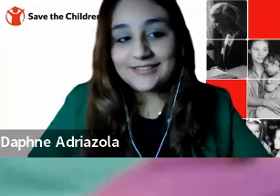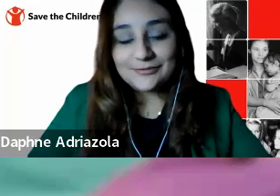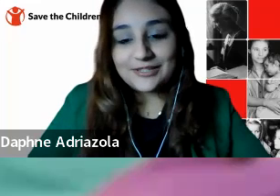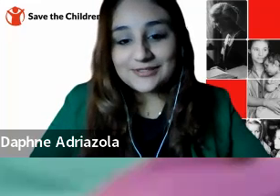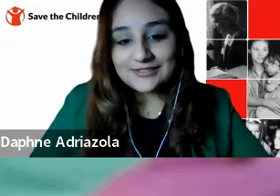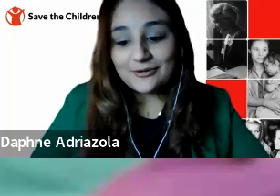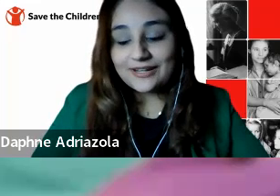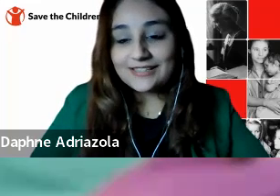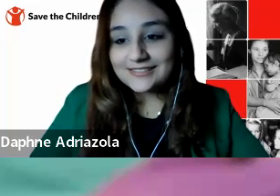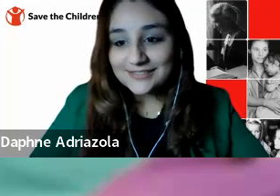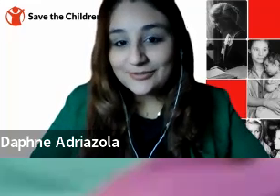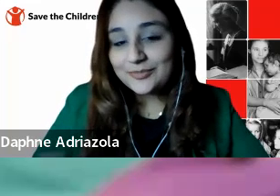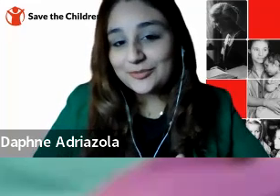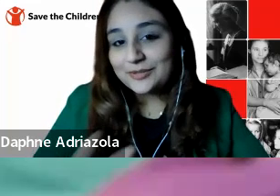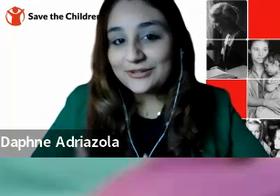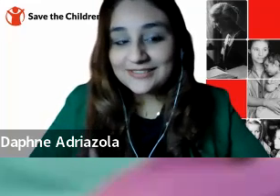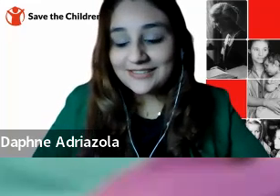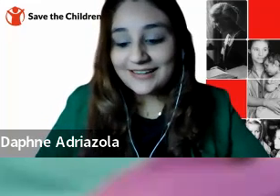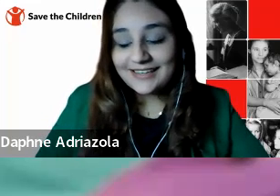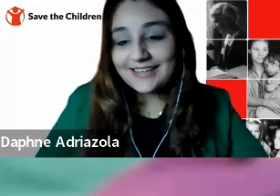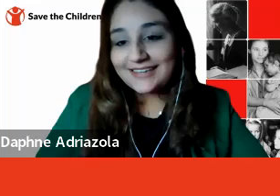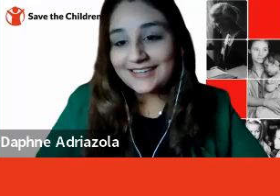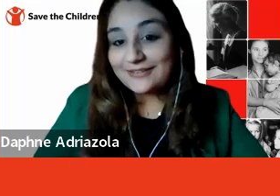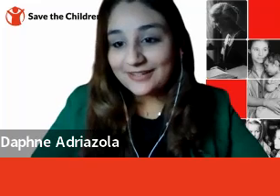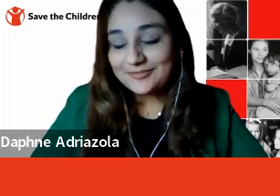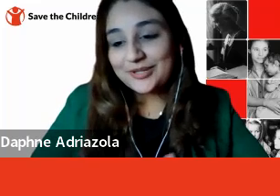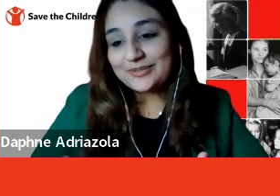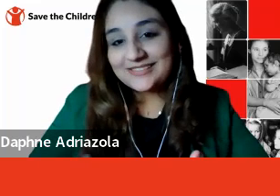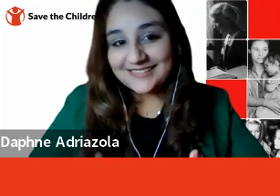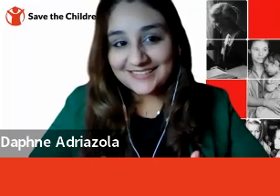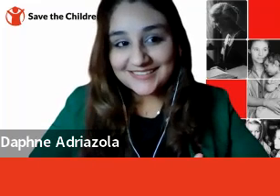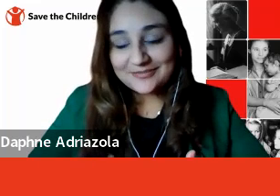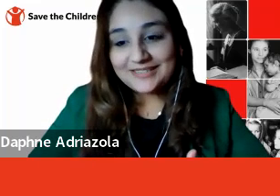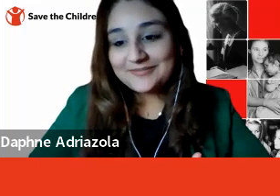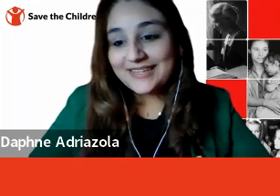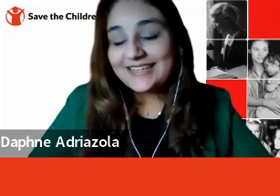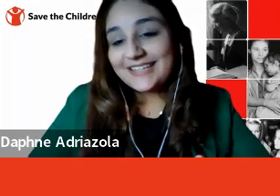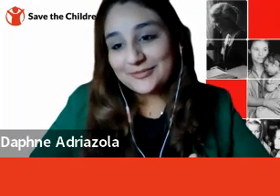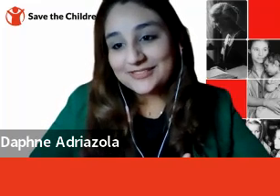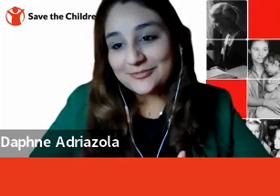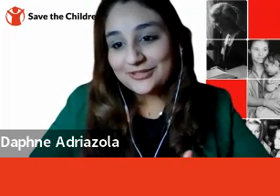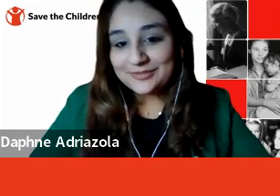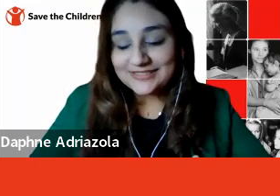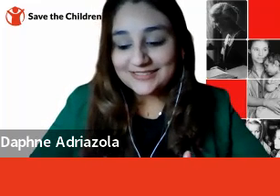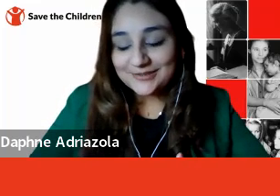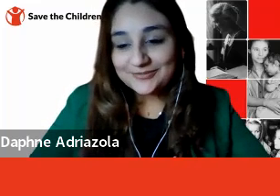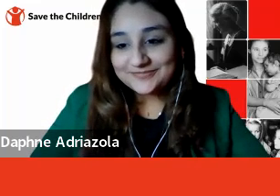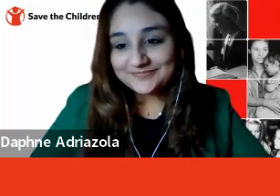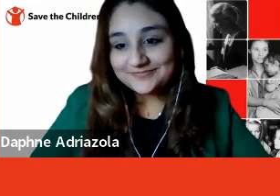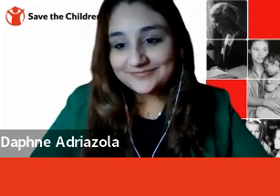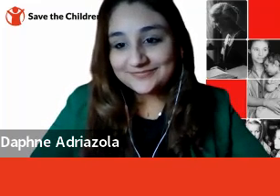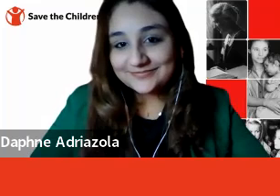poquito sobre nuestra organización, pero primero quisiera que Eva pueda presentarse también y comenzamos con la